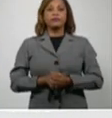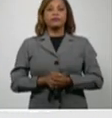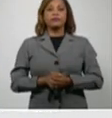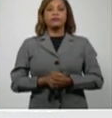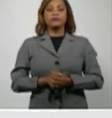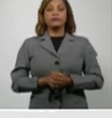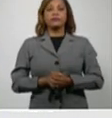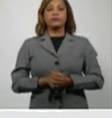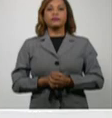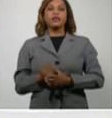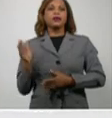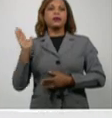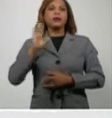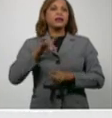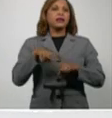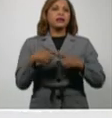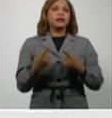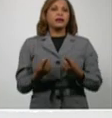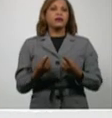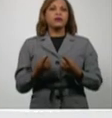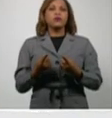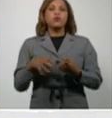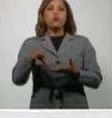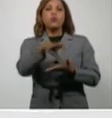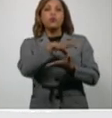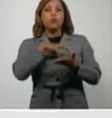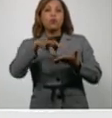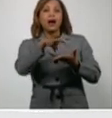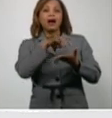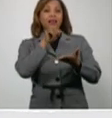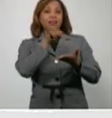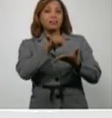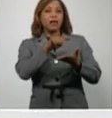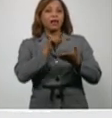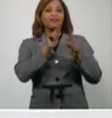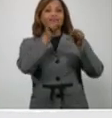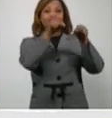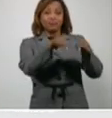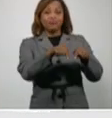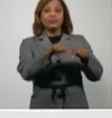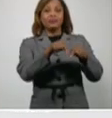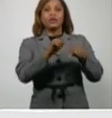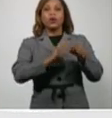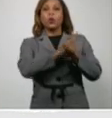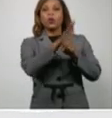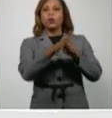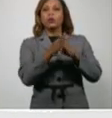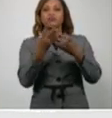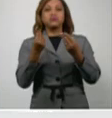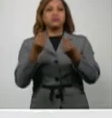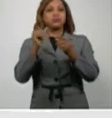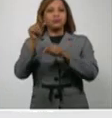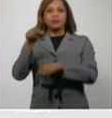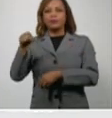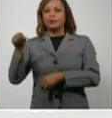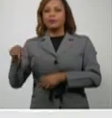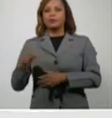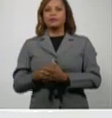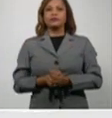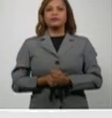proviene de un área donde hemos tenido ya casos positivos y transmisión de la enfermedad, con